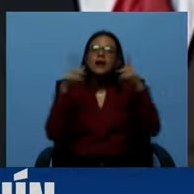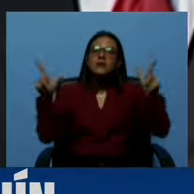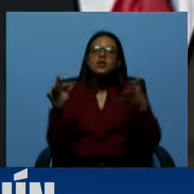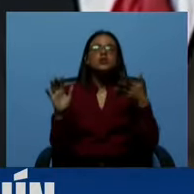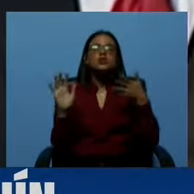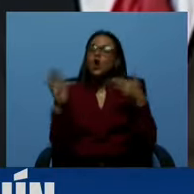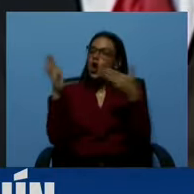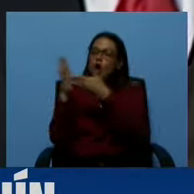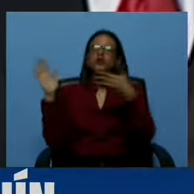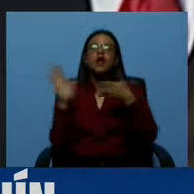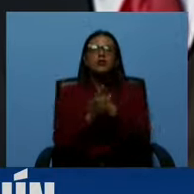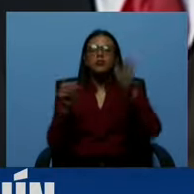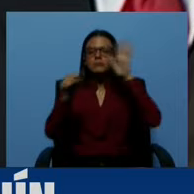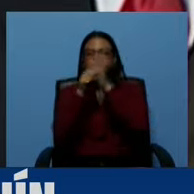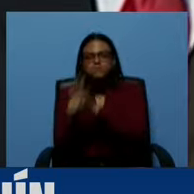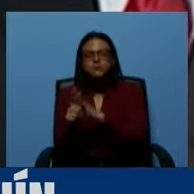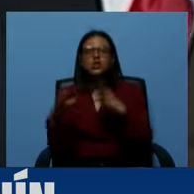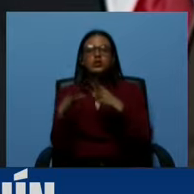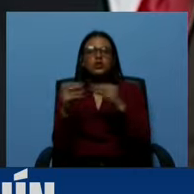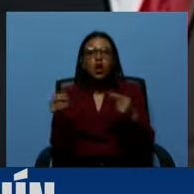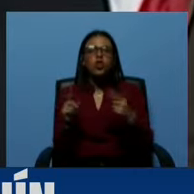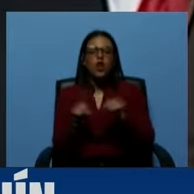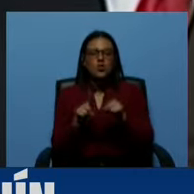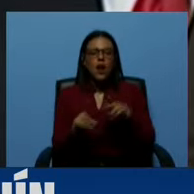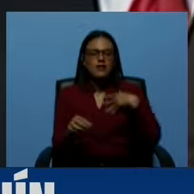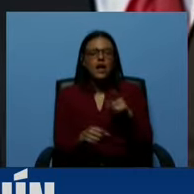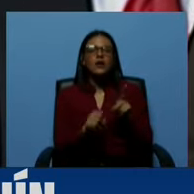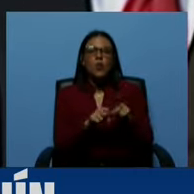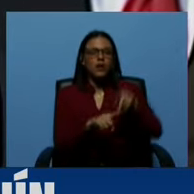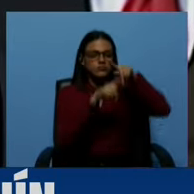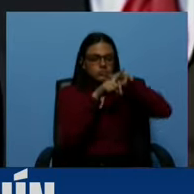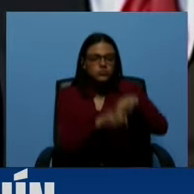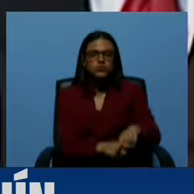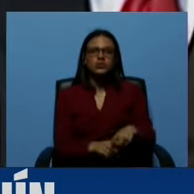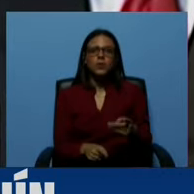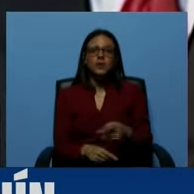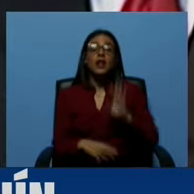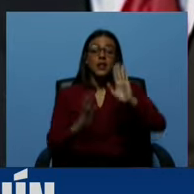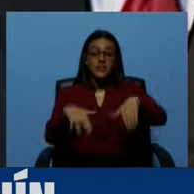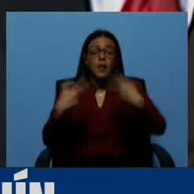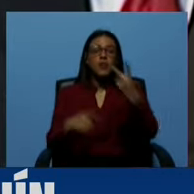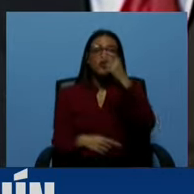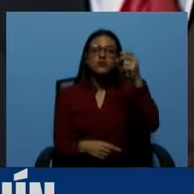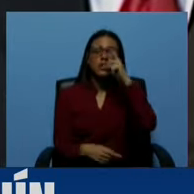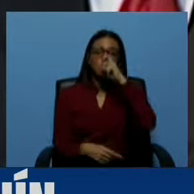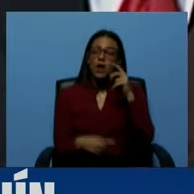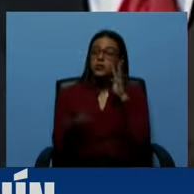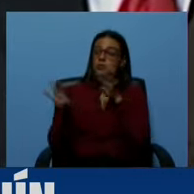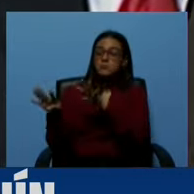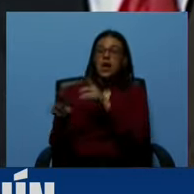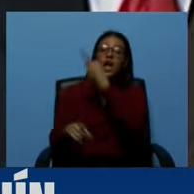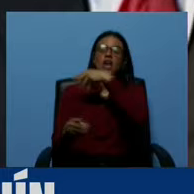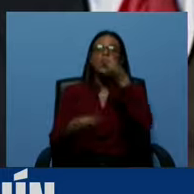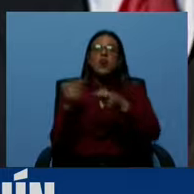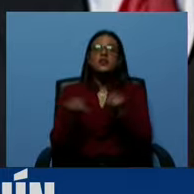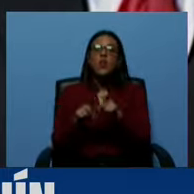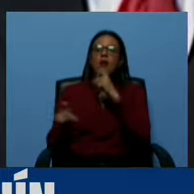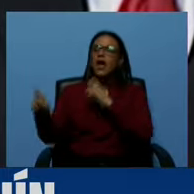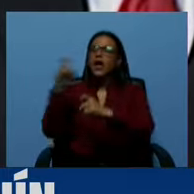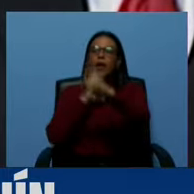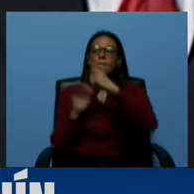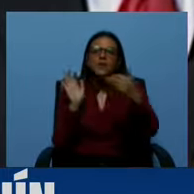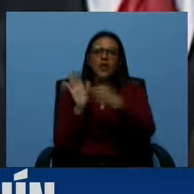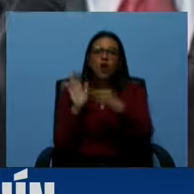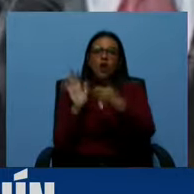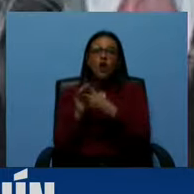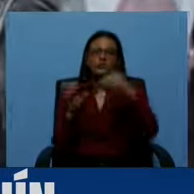contra los hegemonismos. Y lo que hoy vemos, 200 años más tarde, bueno, son esas envidias históricas que ha acumulado